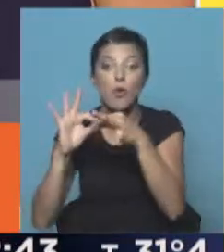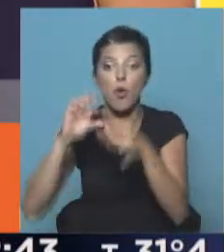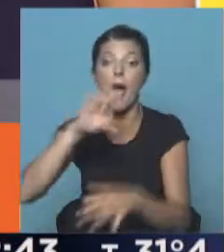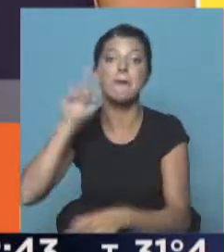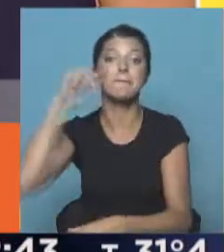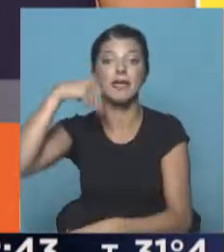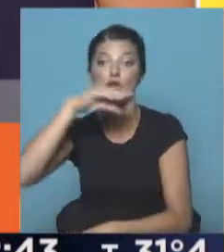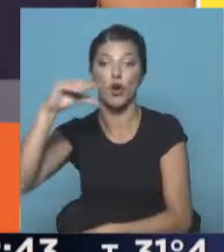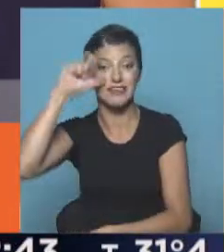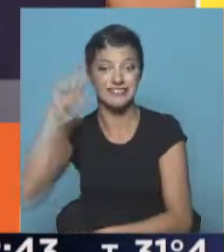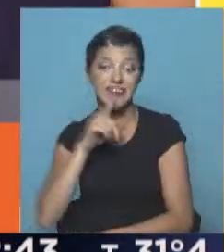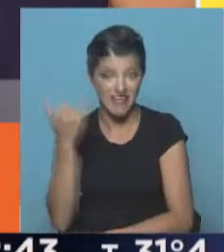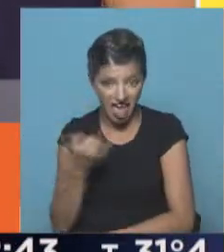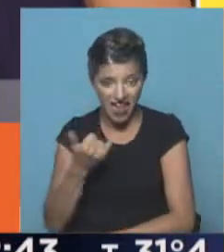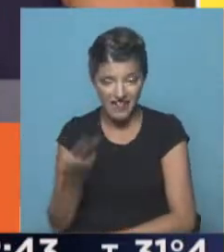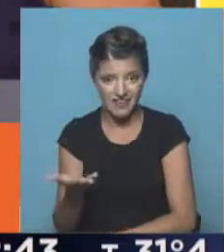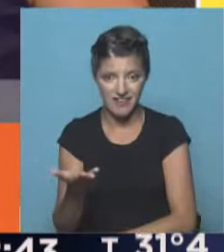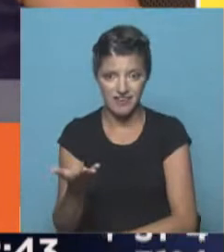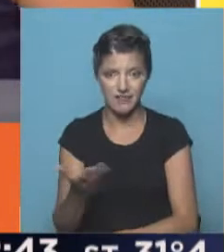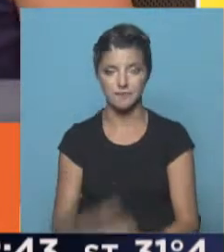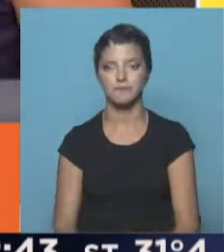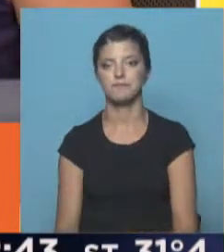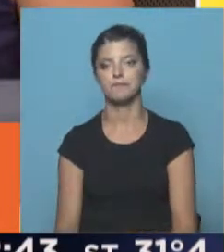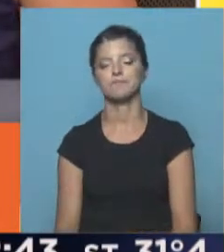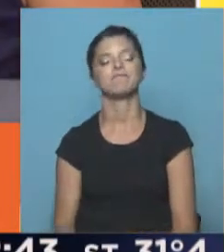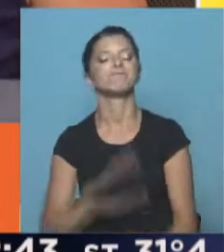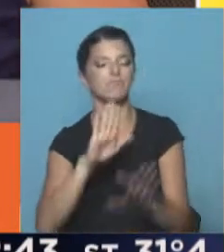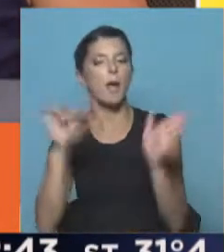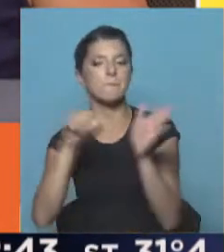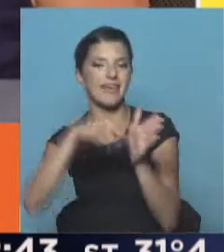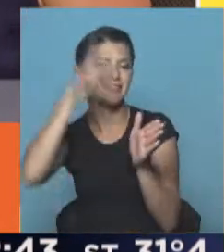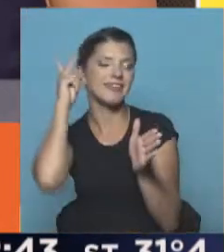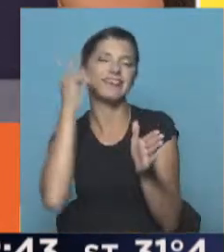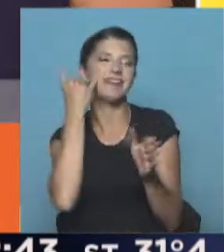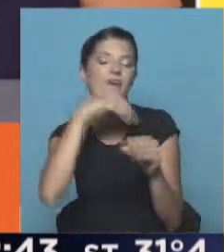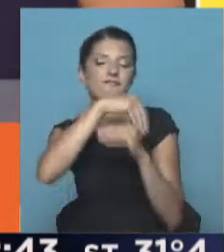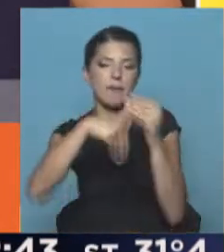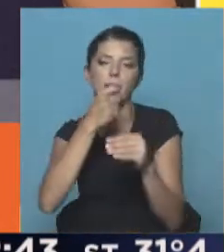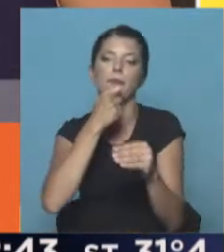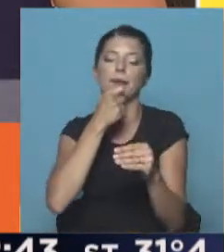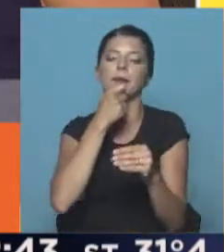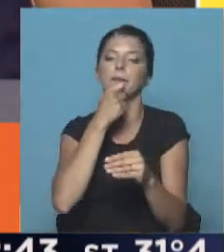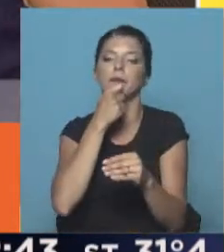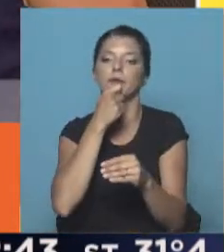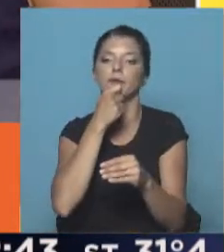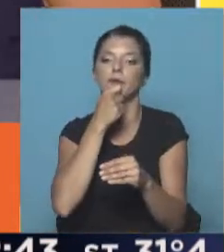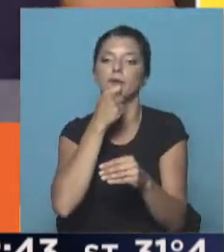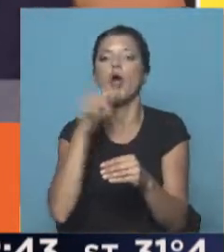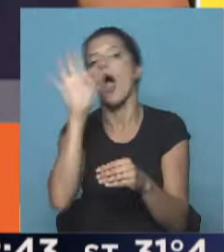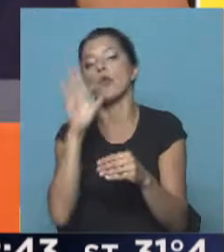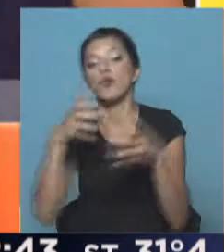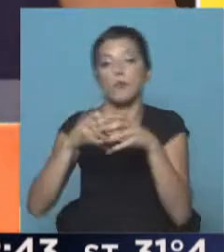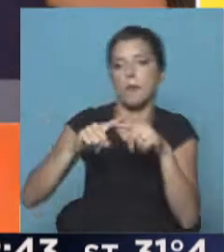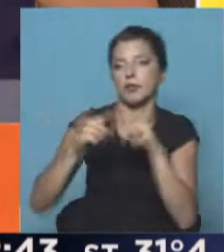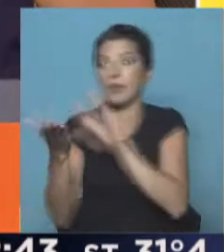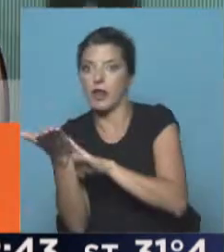la misma clase bueno en chile eso eso es una constante entre las familias vos tenés una raza errázuriz a la izquierda y otra a la